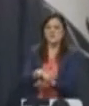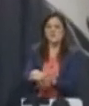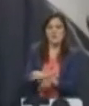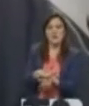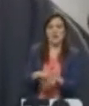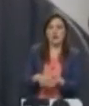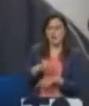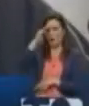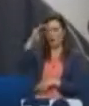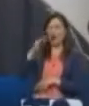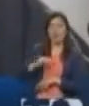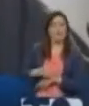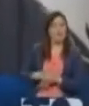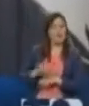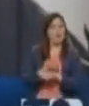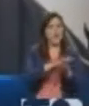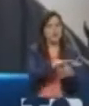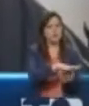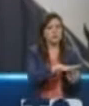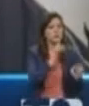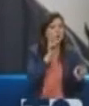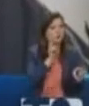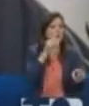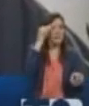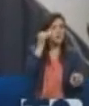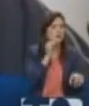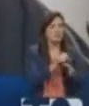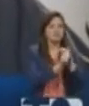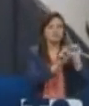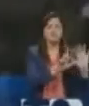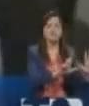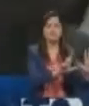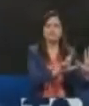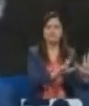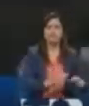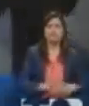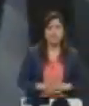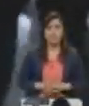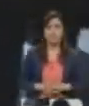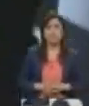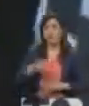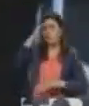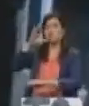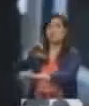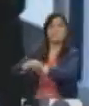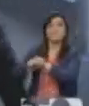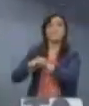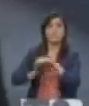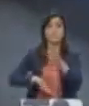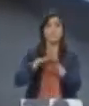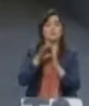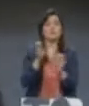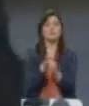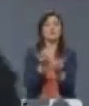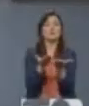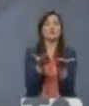justicia porque horas antes había abusado sexualmente de una menor de 7 años de edad. Casi en la totalidad de casos, los delitos se